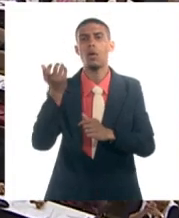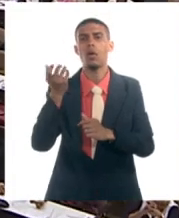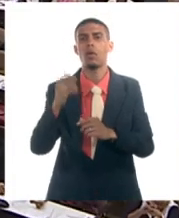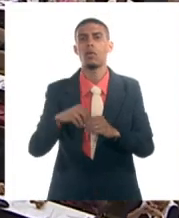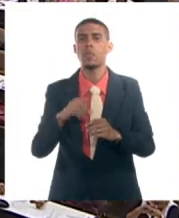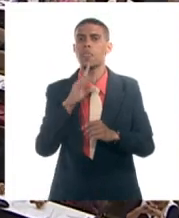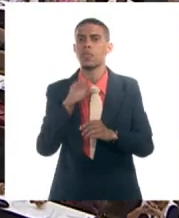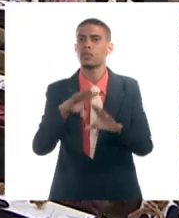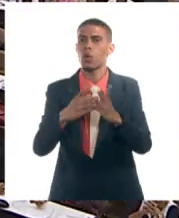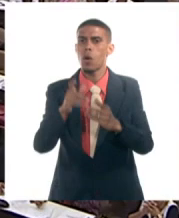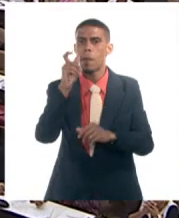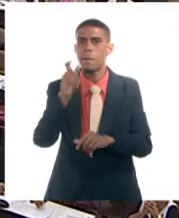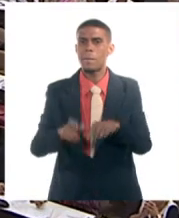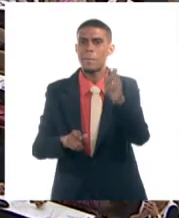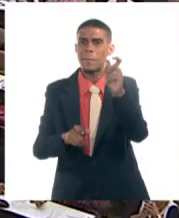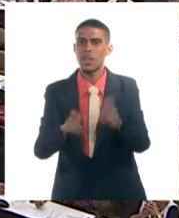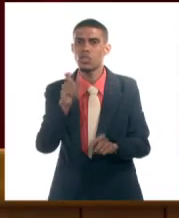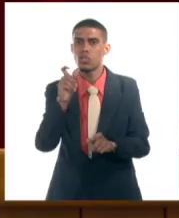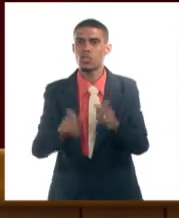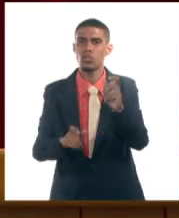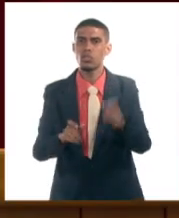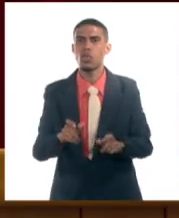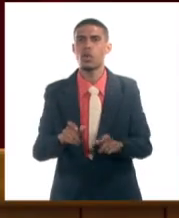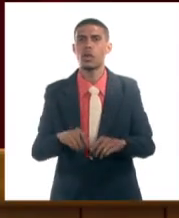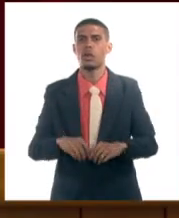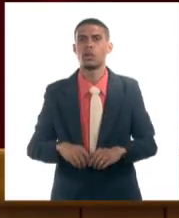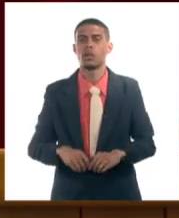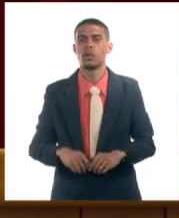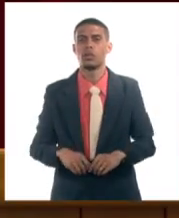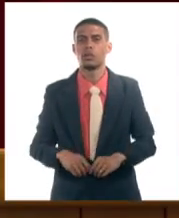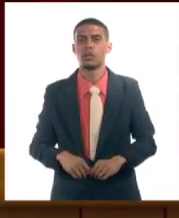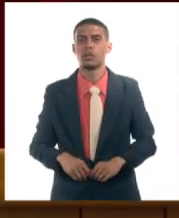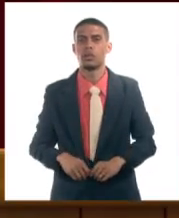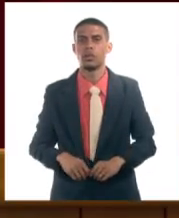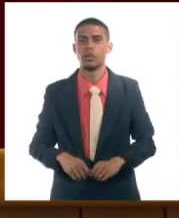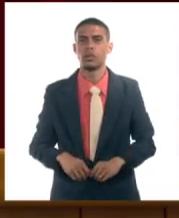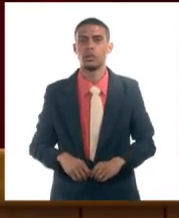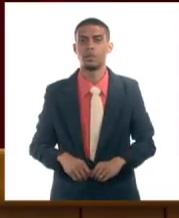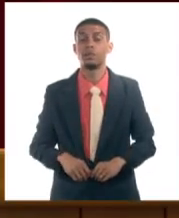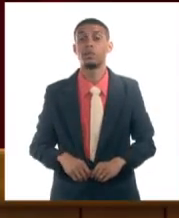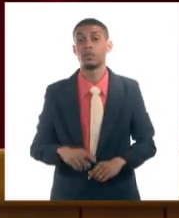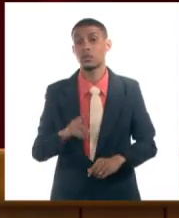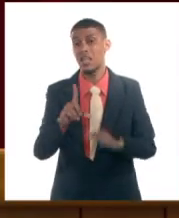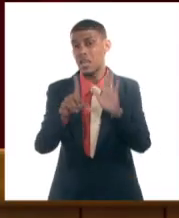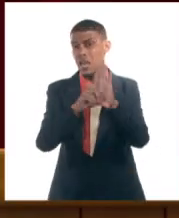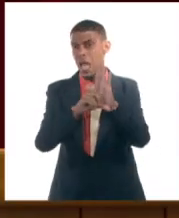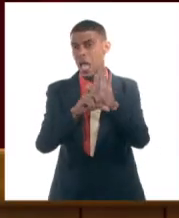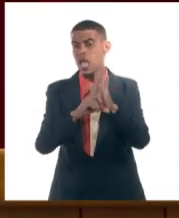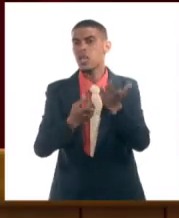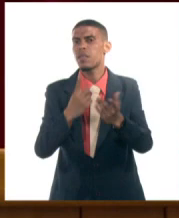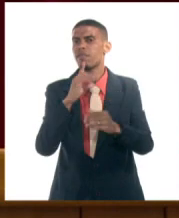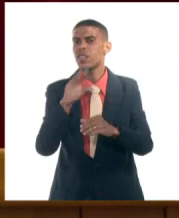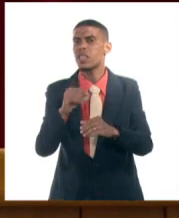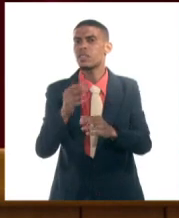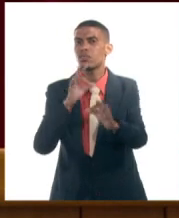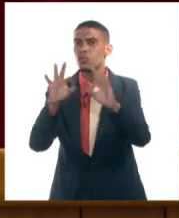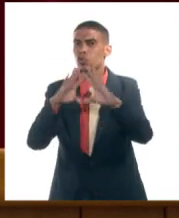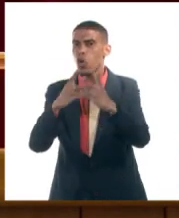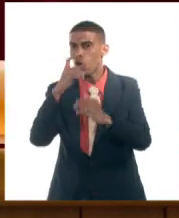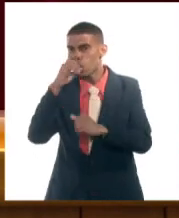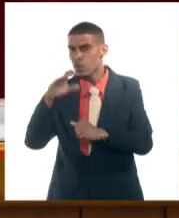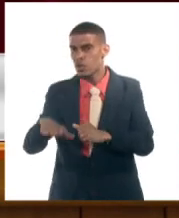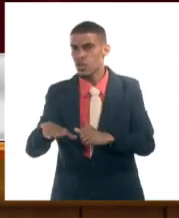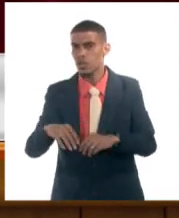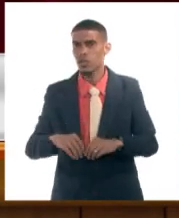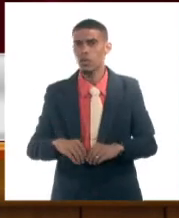las personas en estos rangos de edades. Reconoce a las niñas, niños, adolescentes y jóvenes como